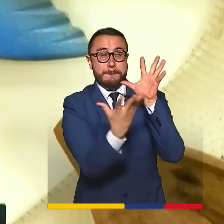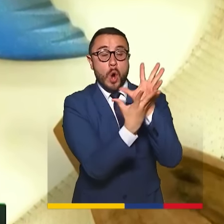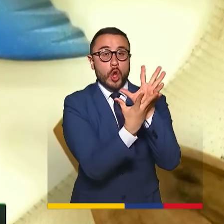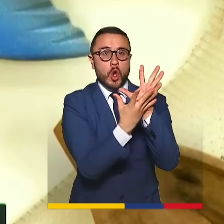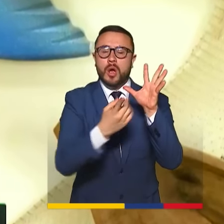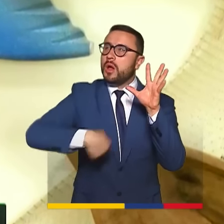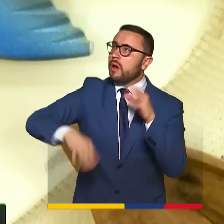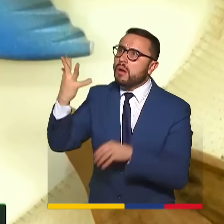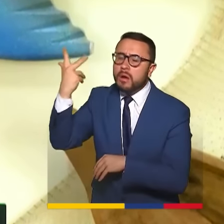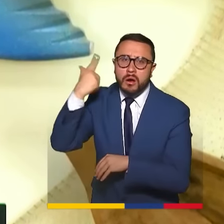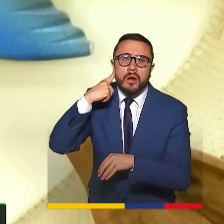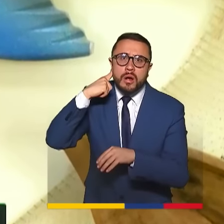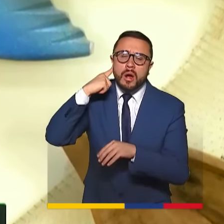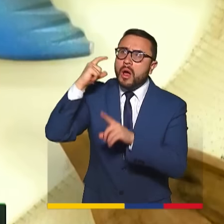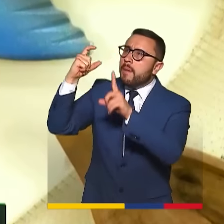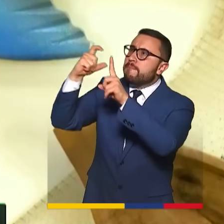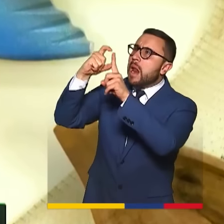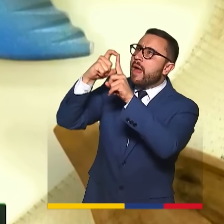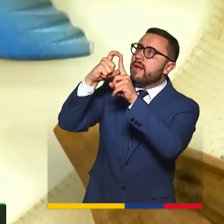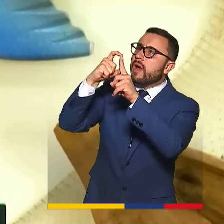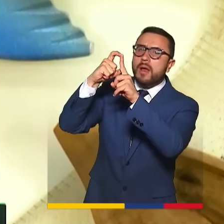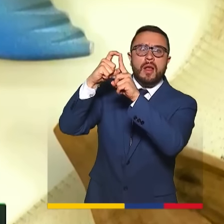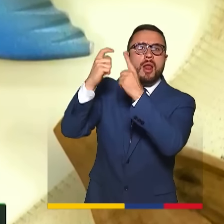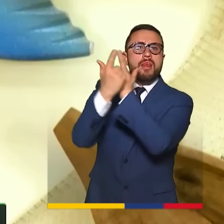Libertad, igualdad y fraternidad.